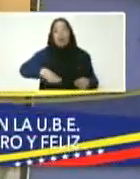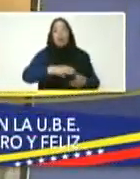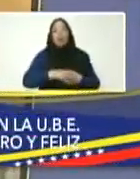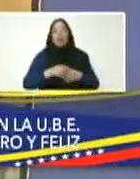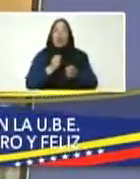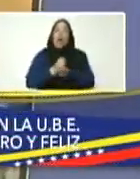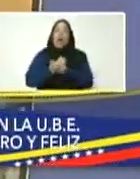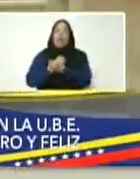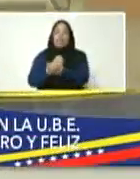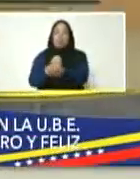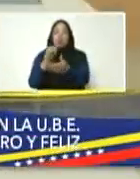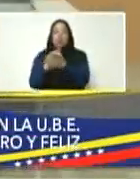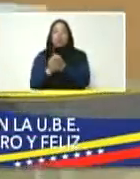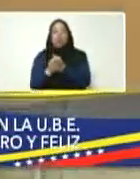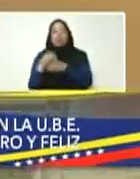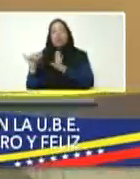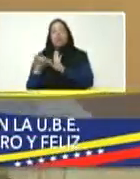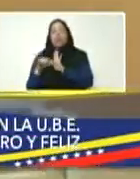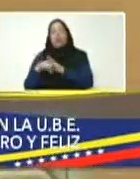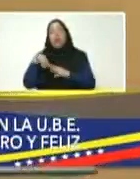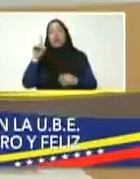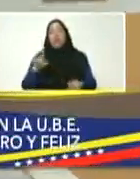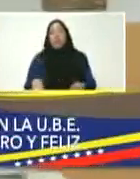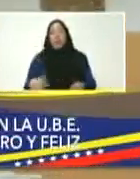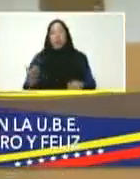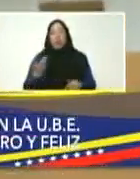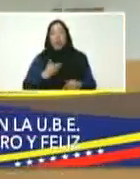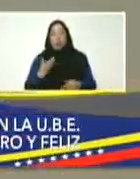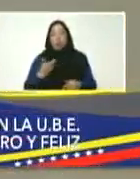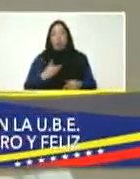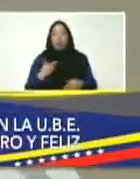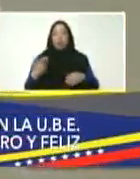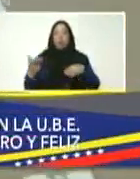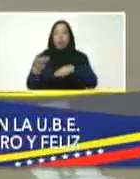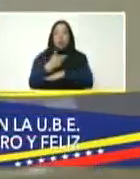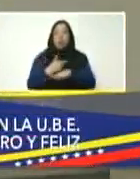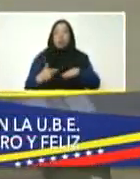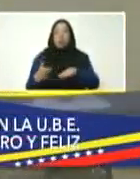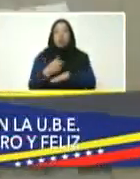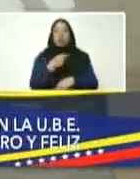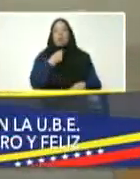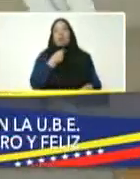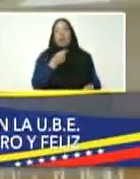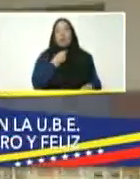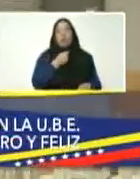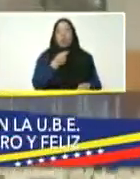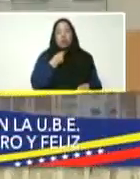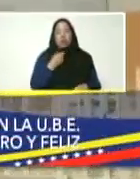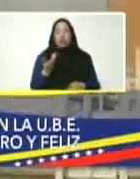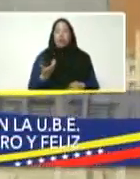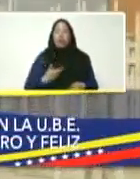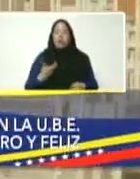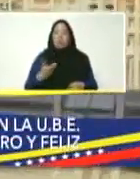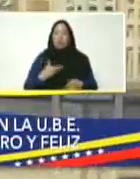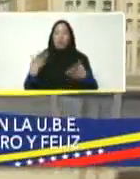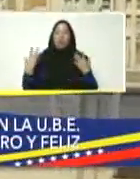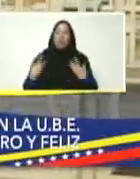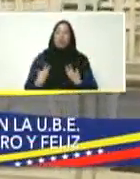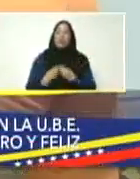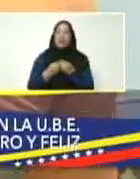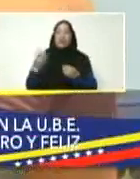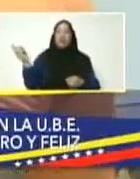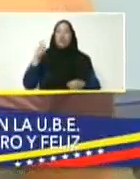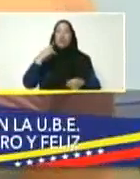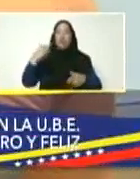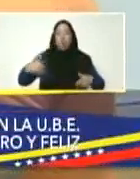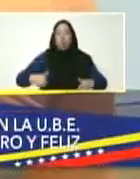amor con amor se paga. Aquí a mi lado se encuentra también el alcalde José Manuel Suárez Maldonado y me gustaría, presidente, que el alcalde, que se ha sumado también a todo este